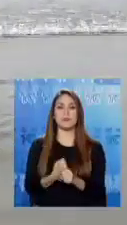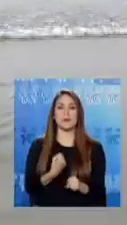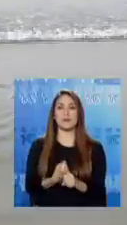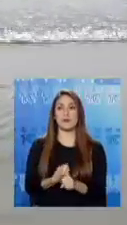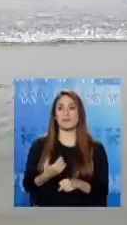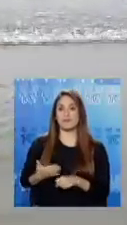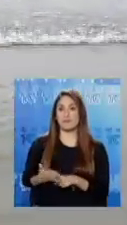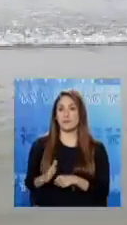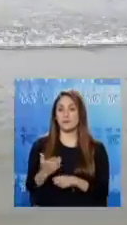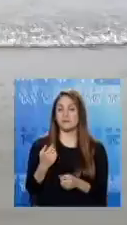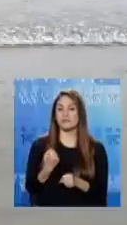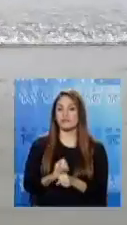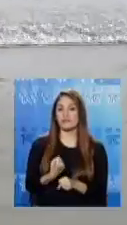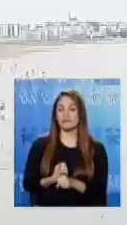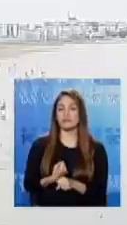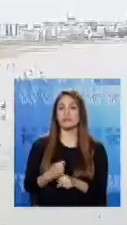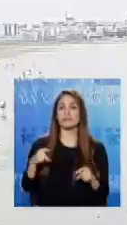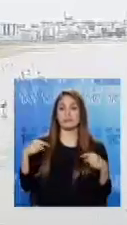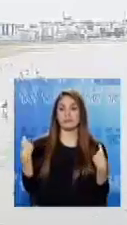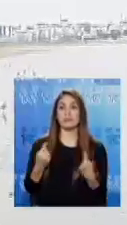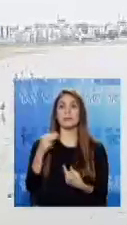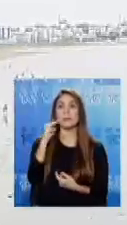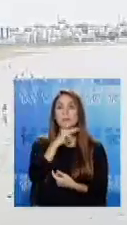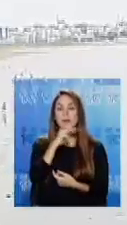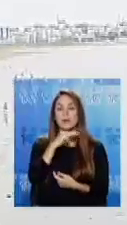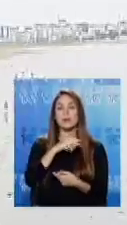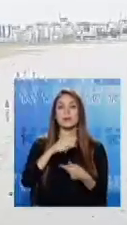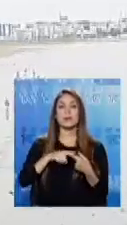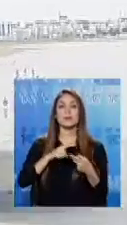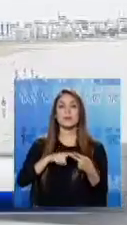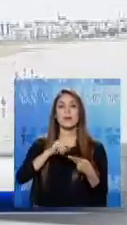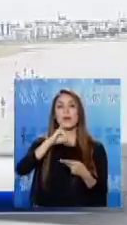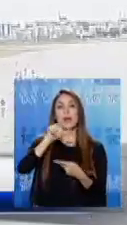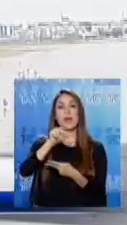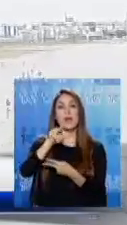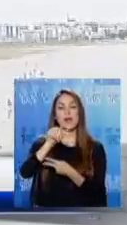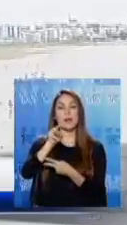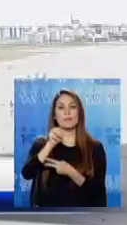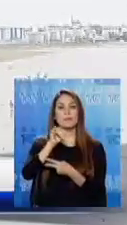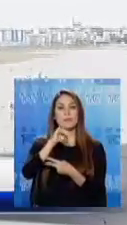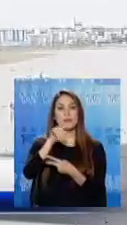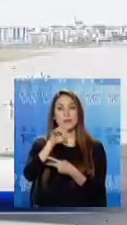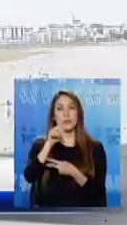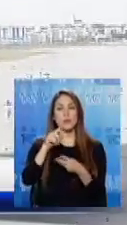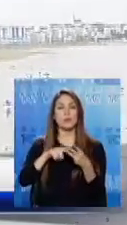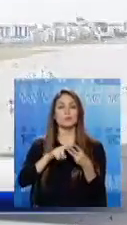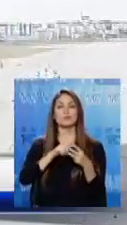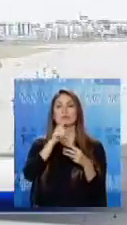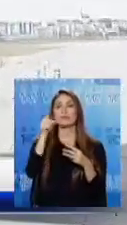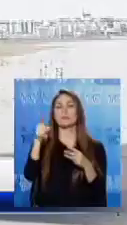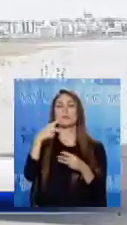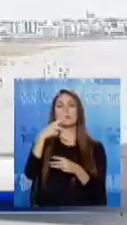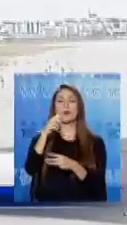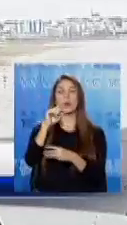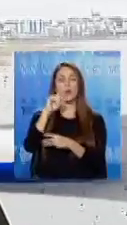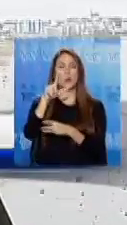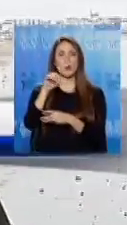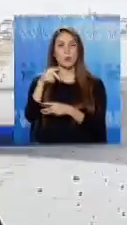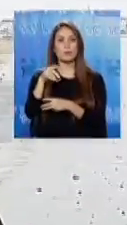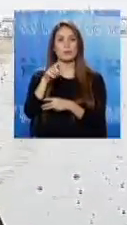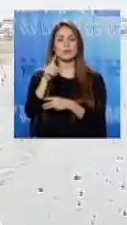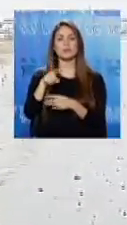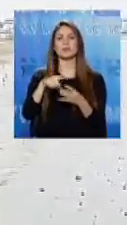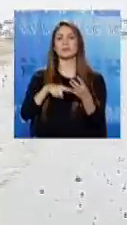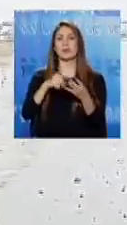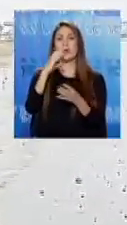bien... Como muchos pescadores de aquí mandan, de Jaramillo, hace que se van a Puerto López, se van a Jama, Cojimí, por